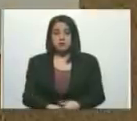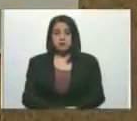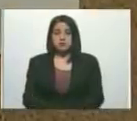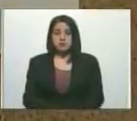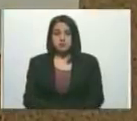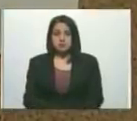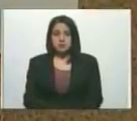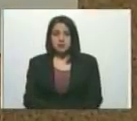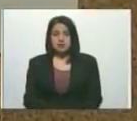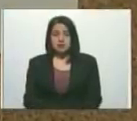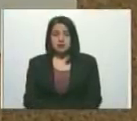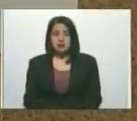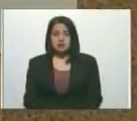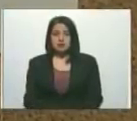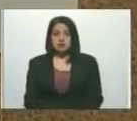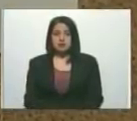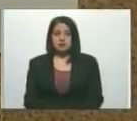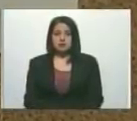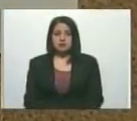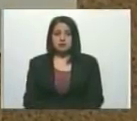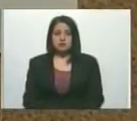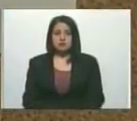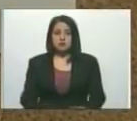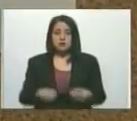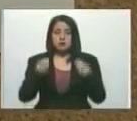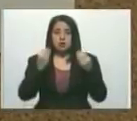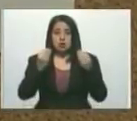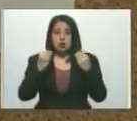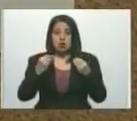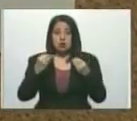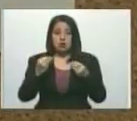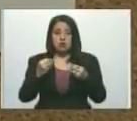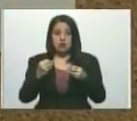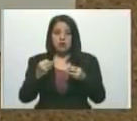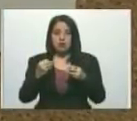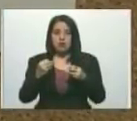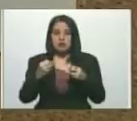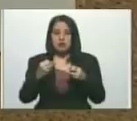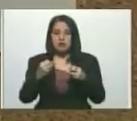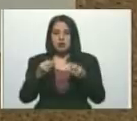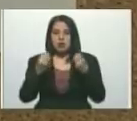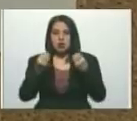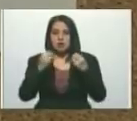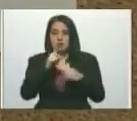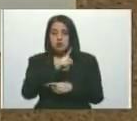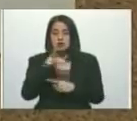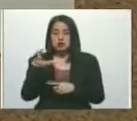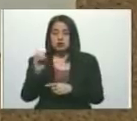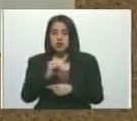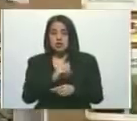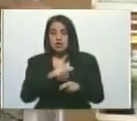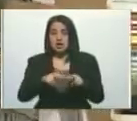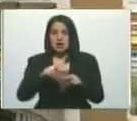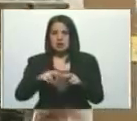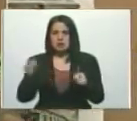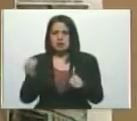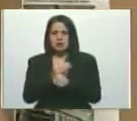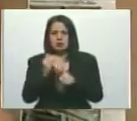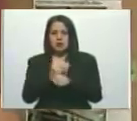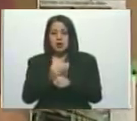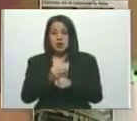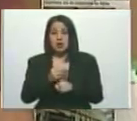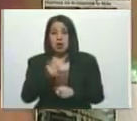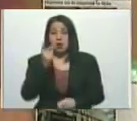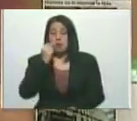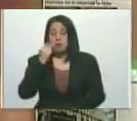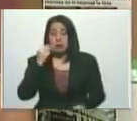Caraota Digital, video, Saime retuvo en Maiquetía 130 niños que se reencontrarían con sus padres en Perú. Esto leído así duele,